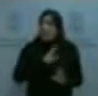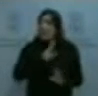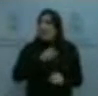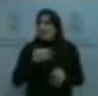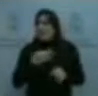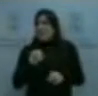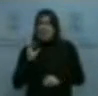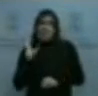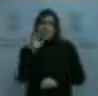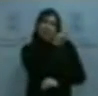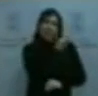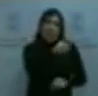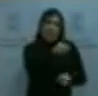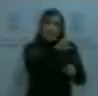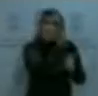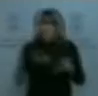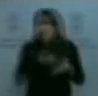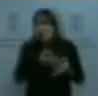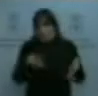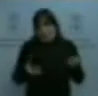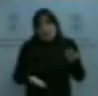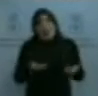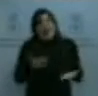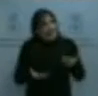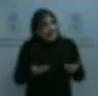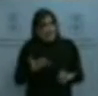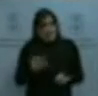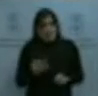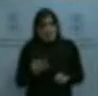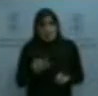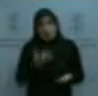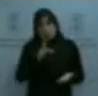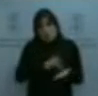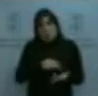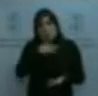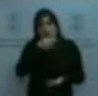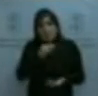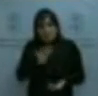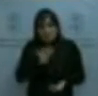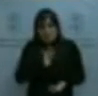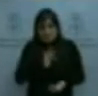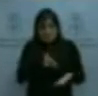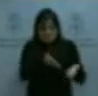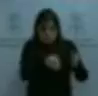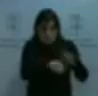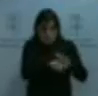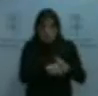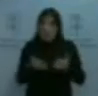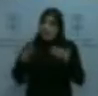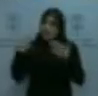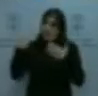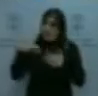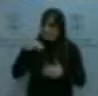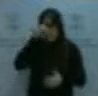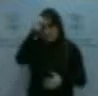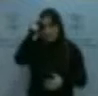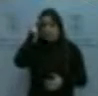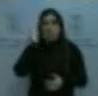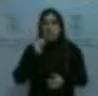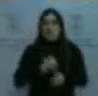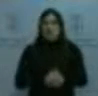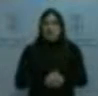gracias. Bueno, o hacia allá, vamos. Señor Cuervo, prosiga. Muchas gracias, señor presidente. Mire, yo ahora ya entrando en